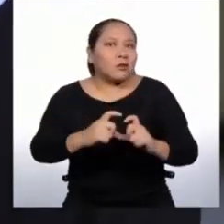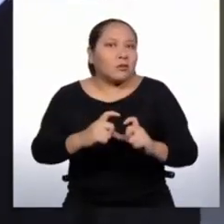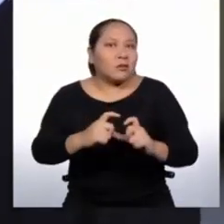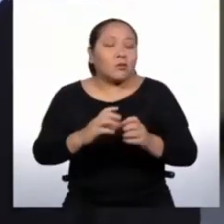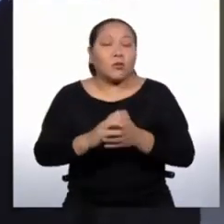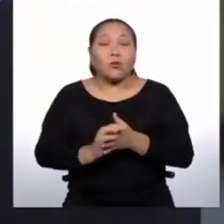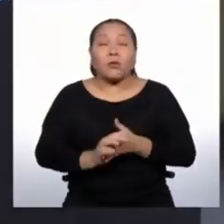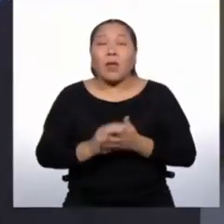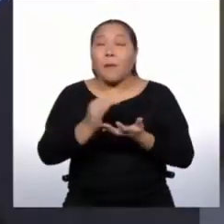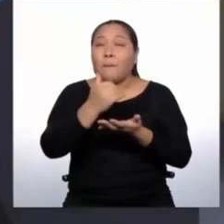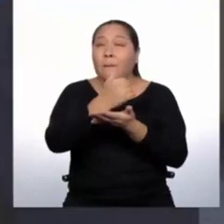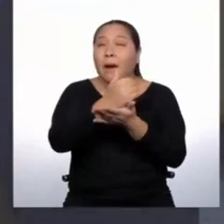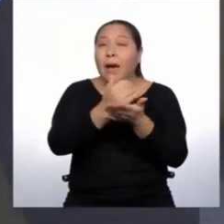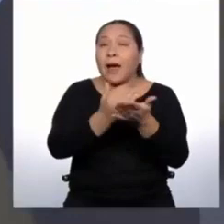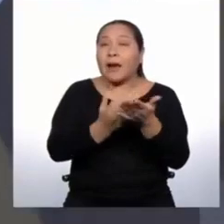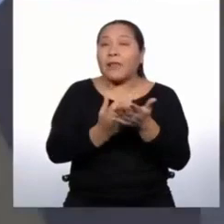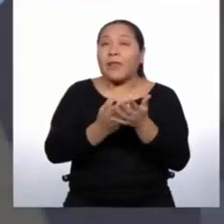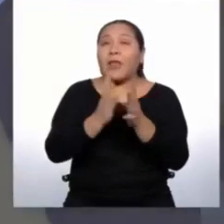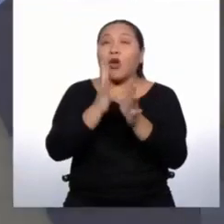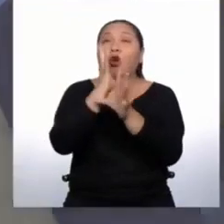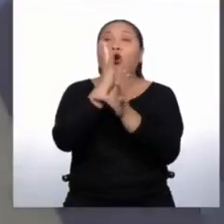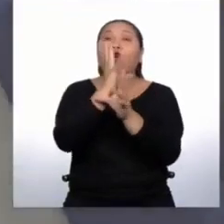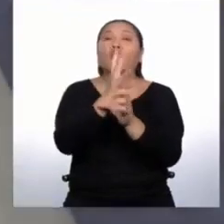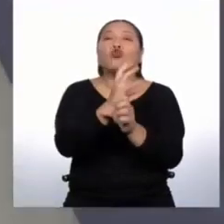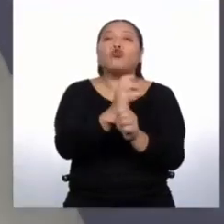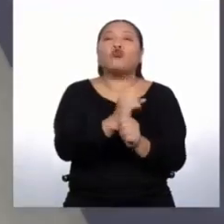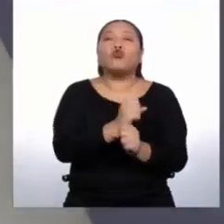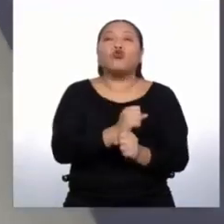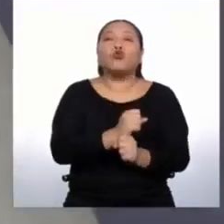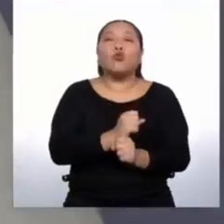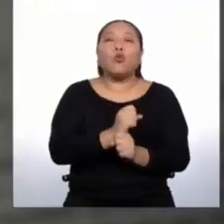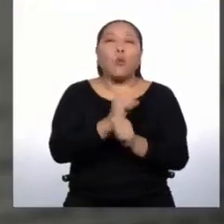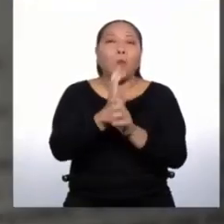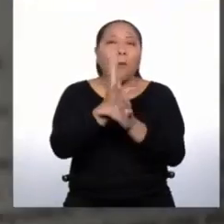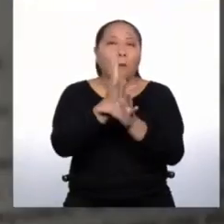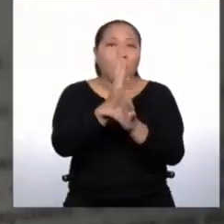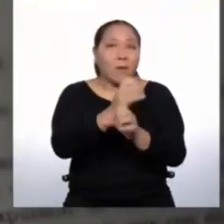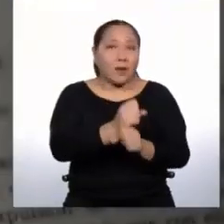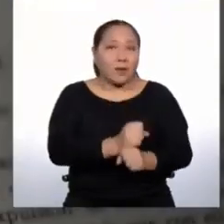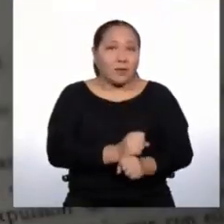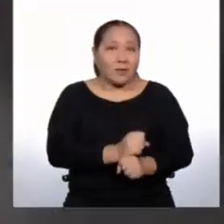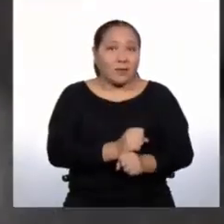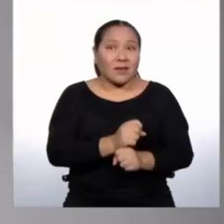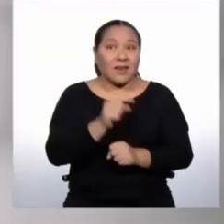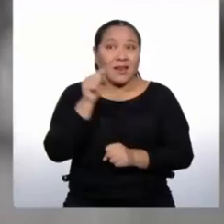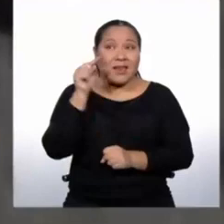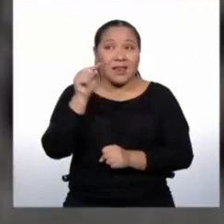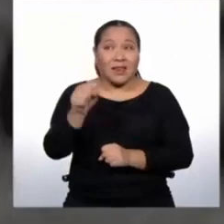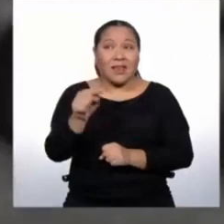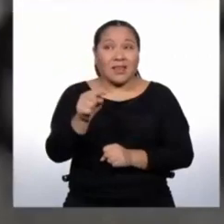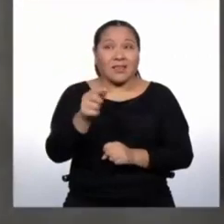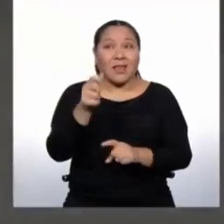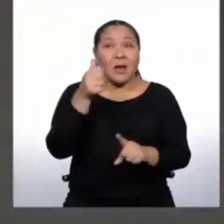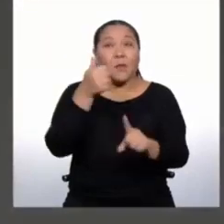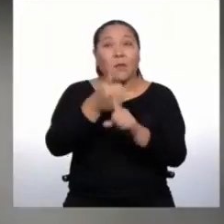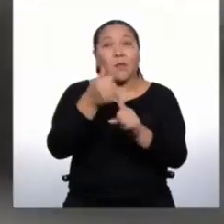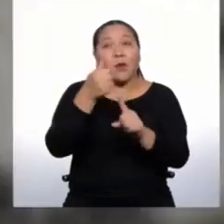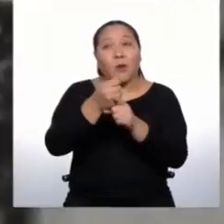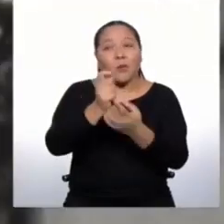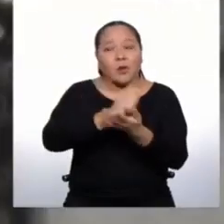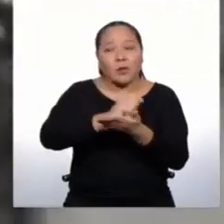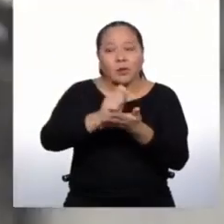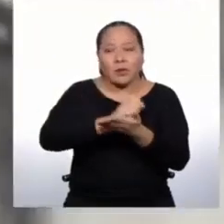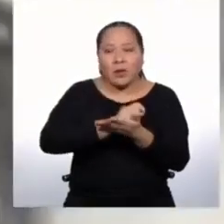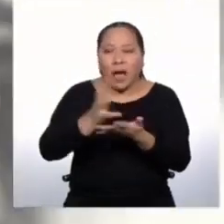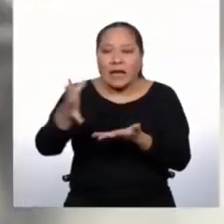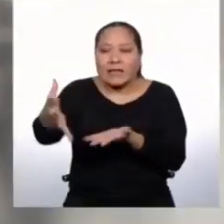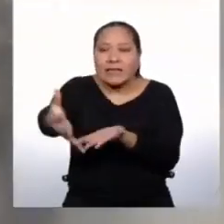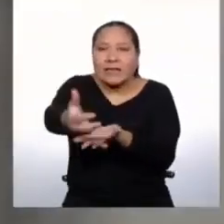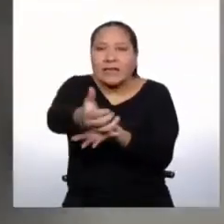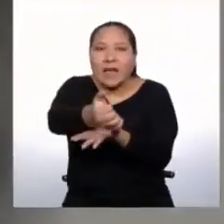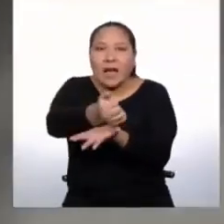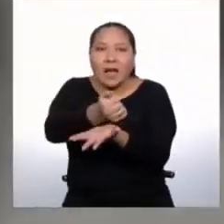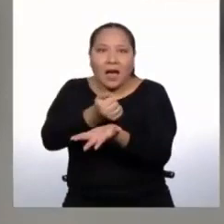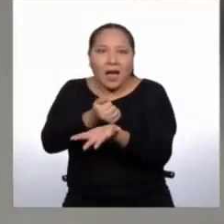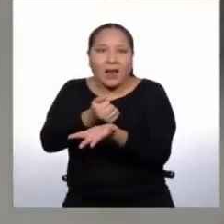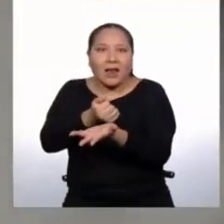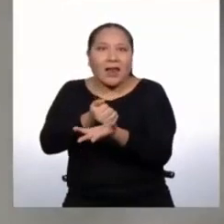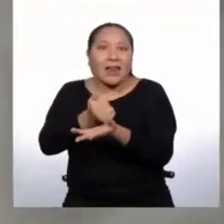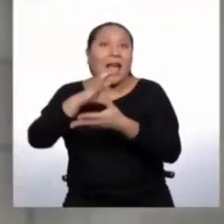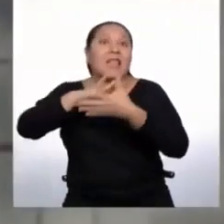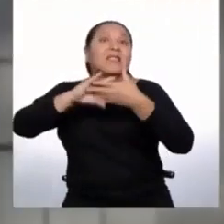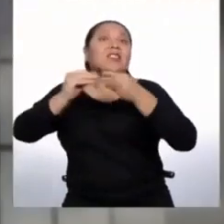costumbrista, en esa capacidad que tiene nuestro escritor por rescatar la oralidad del